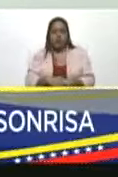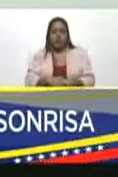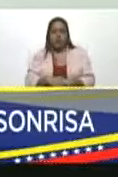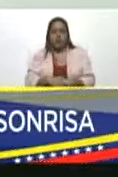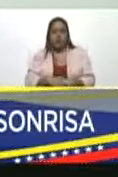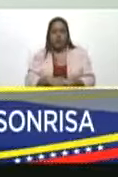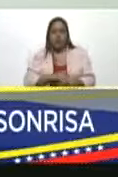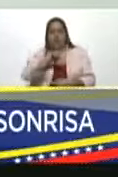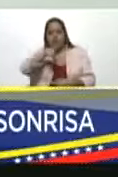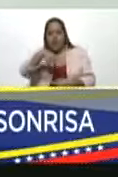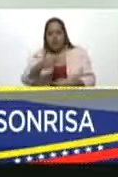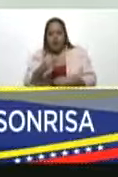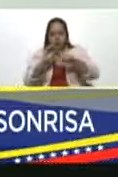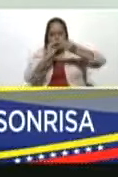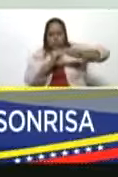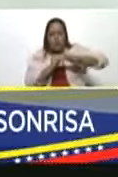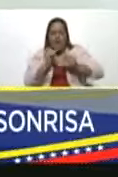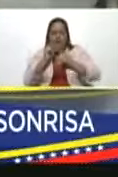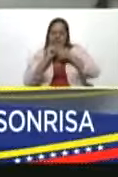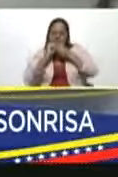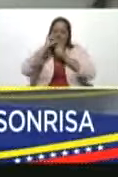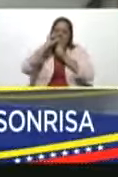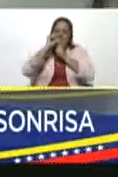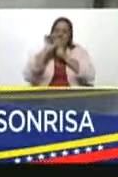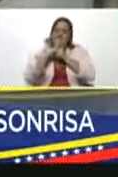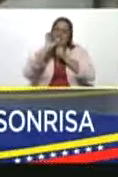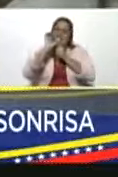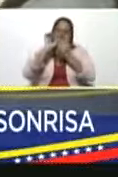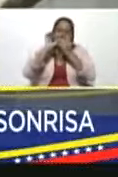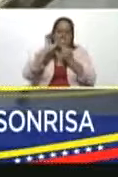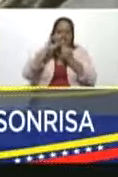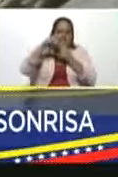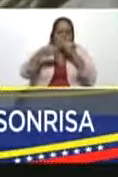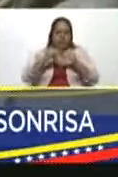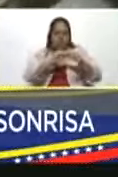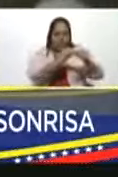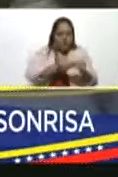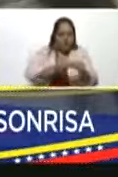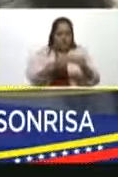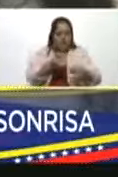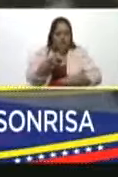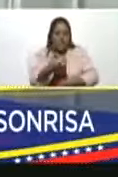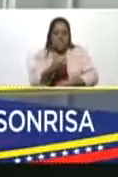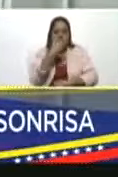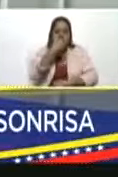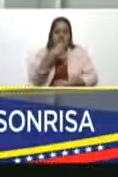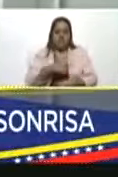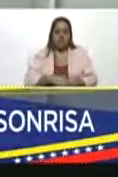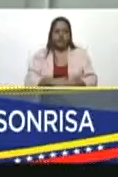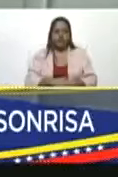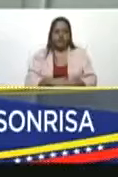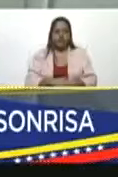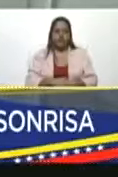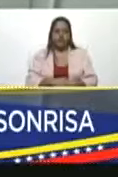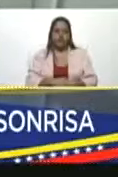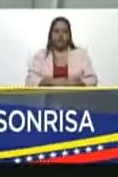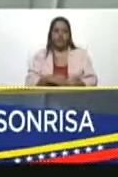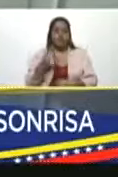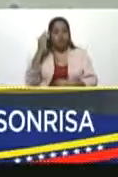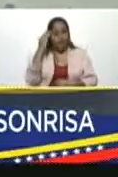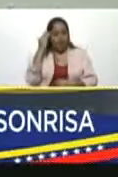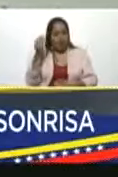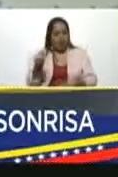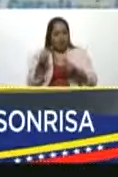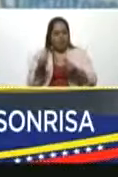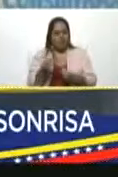su diseño y toma de impresión para la elaboración y confección de la futura prótesis. Teniendo en cuenta, por